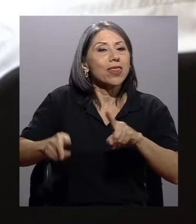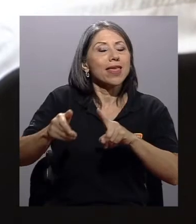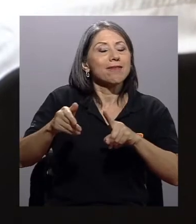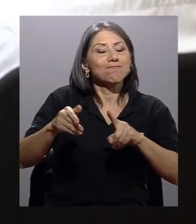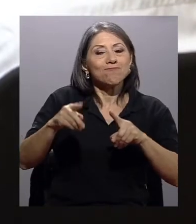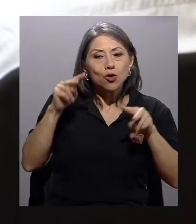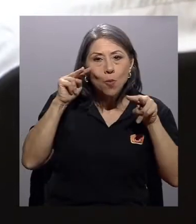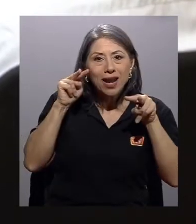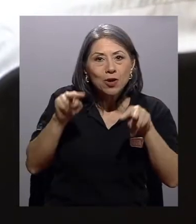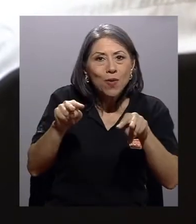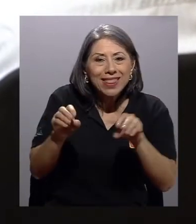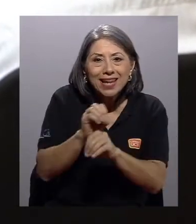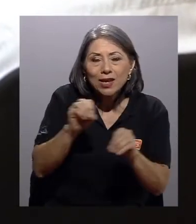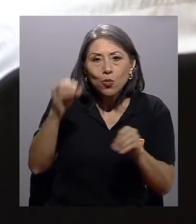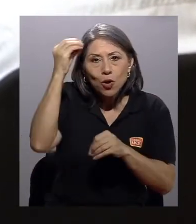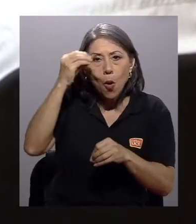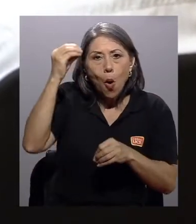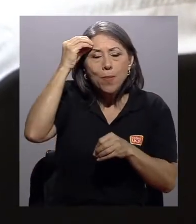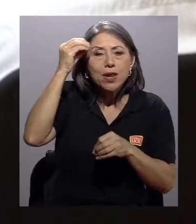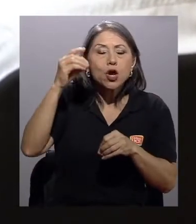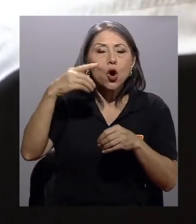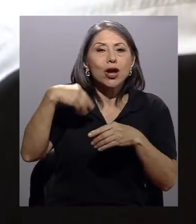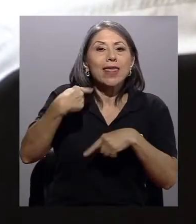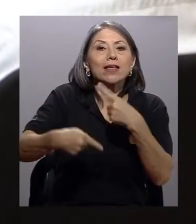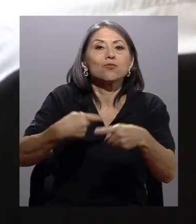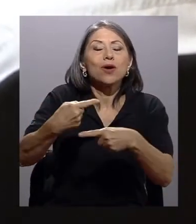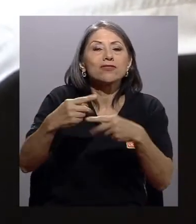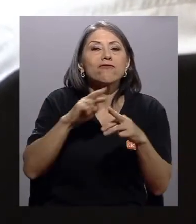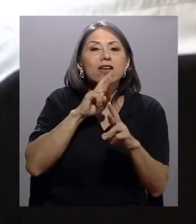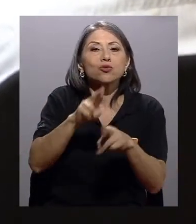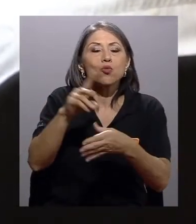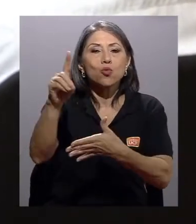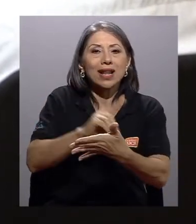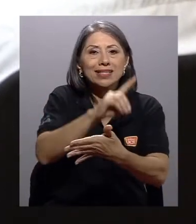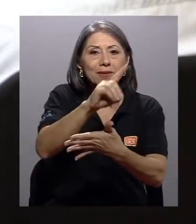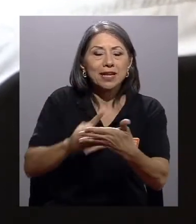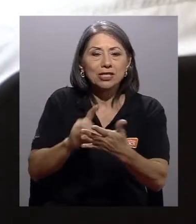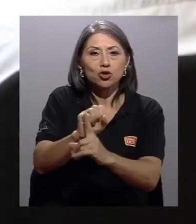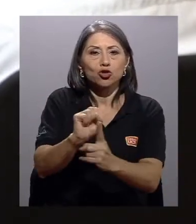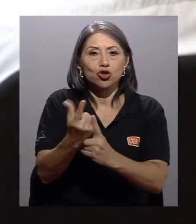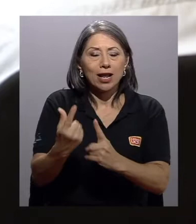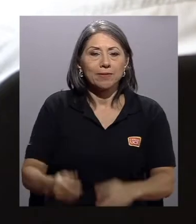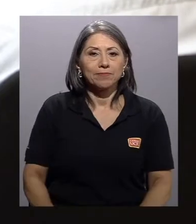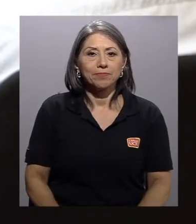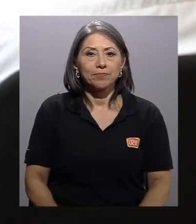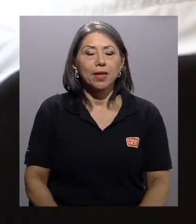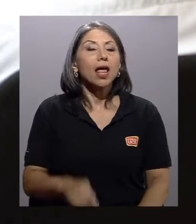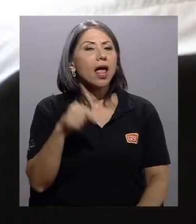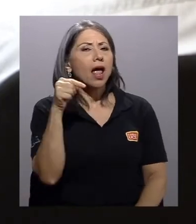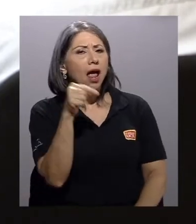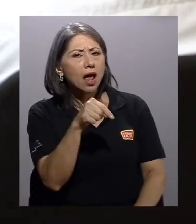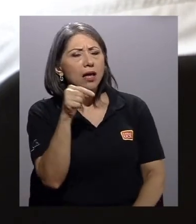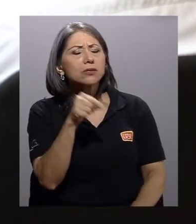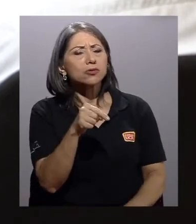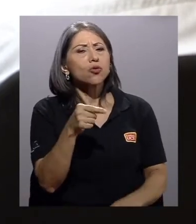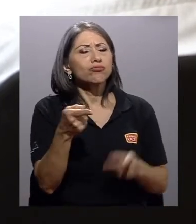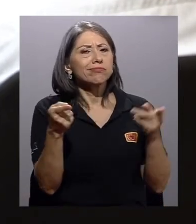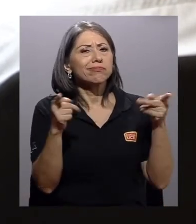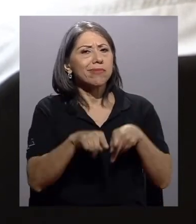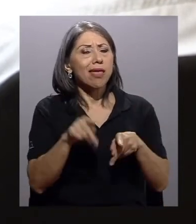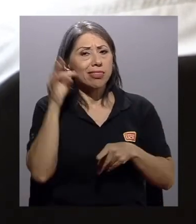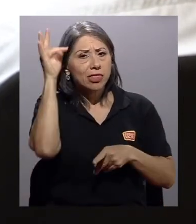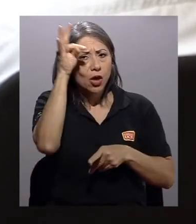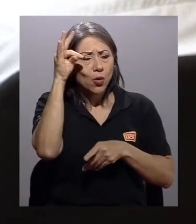de discriminación social como los que mencioné. Eso nos llevaría a teoría ética que ya en